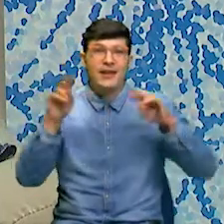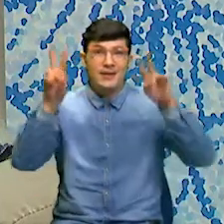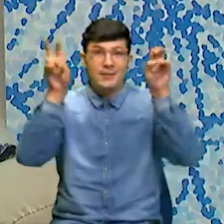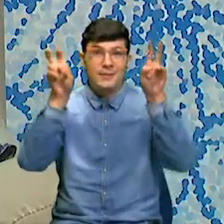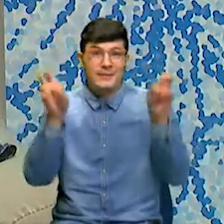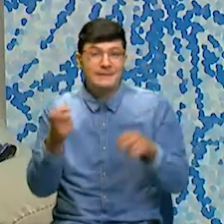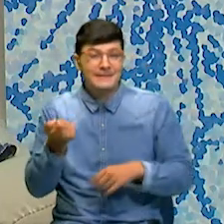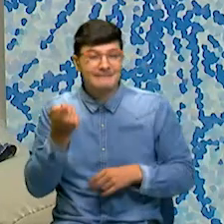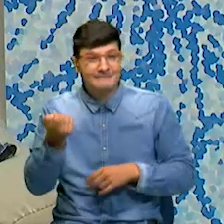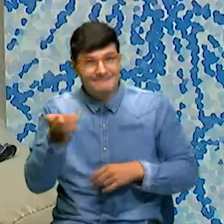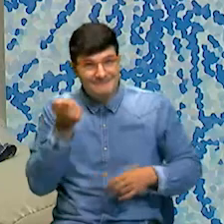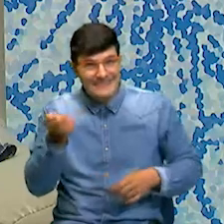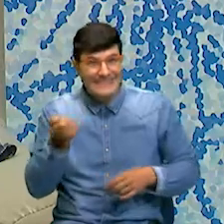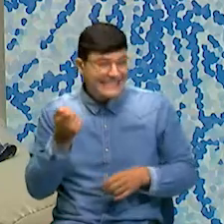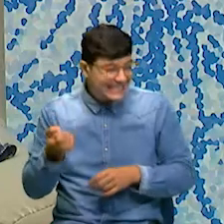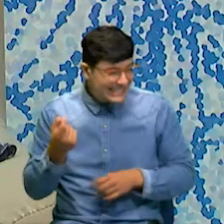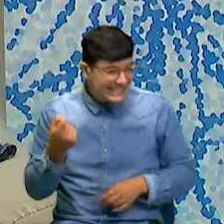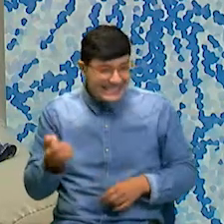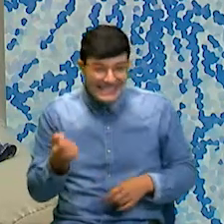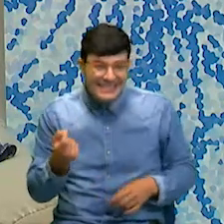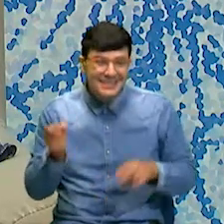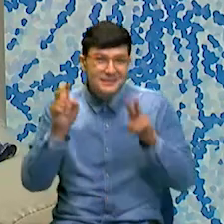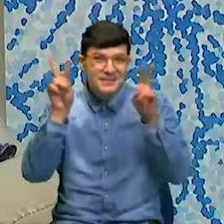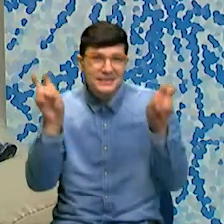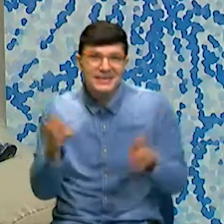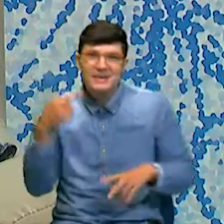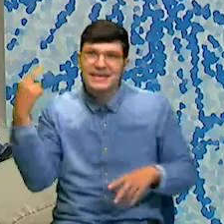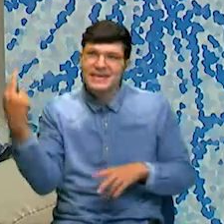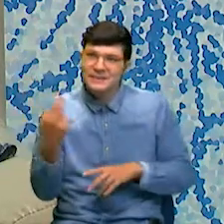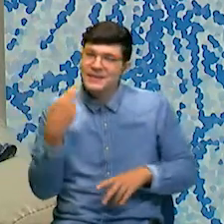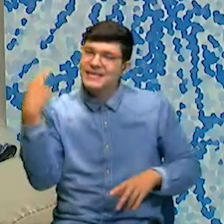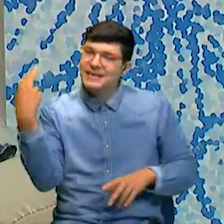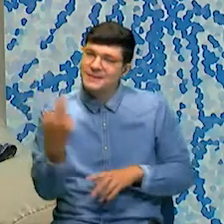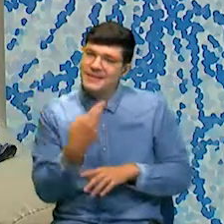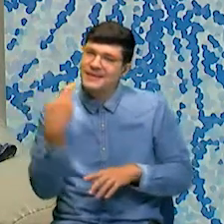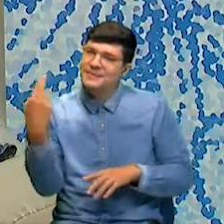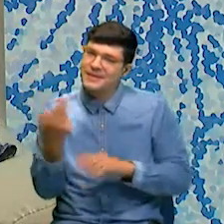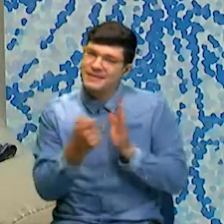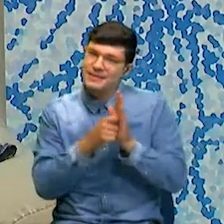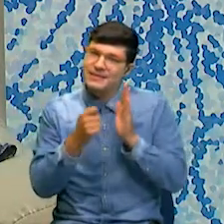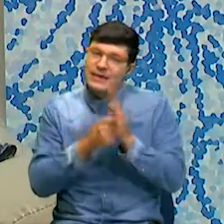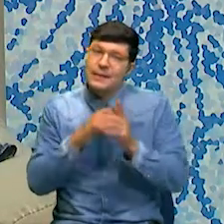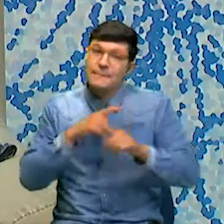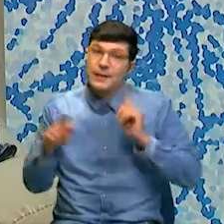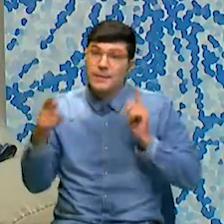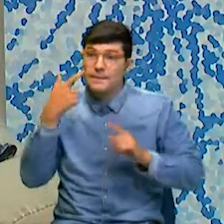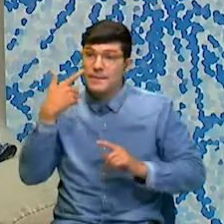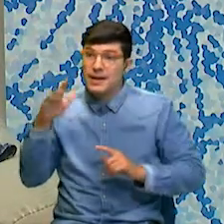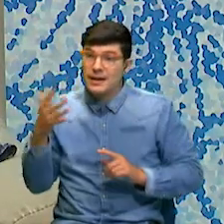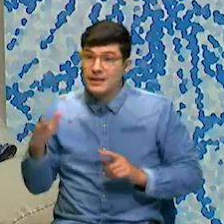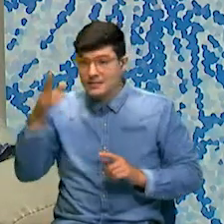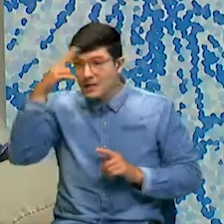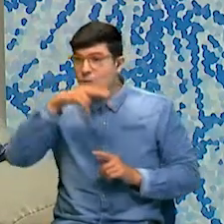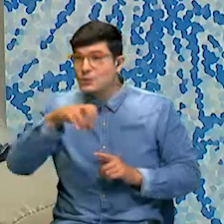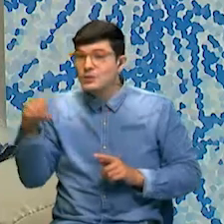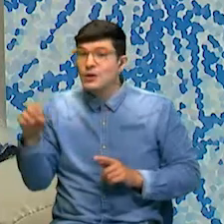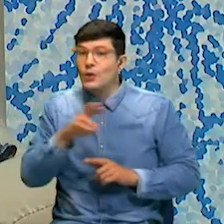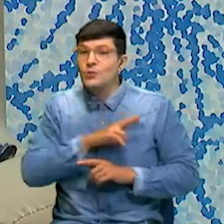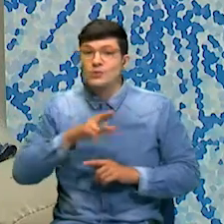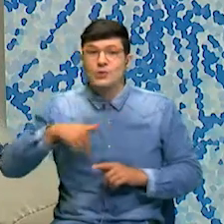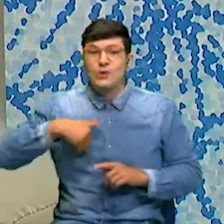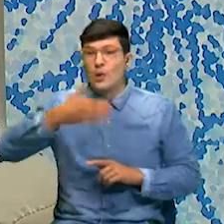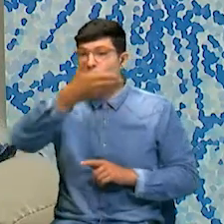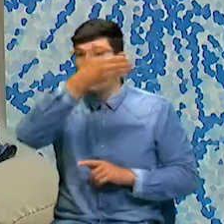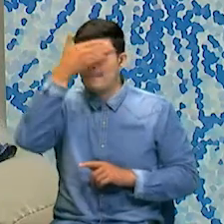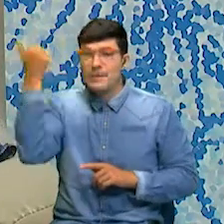muy delicado, un tema que es muy recurrente, pero para el que parece que los hijos hubiéramos olvidado todo